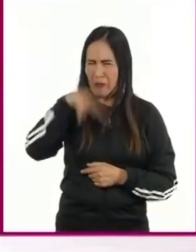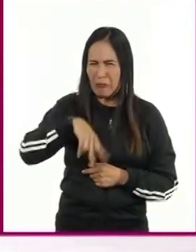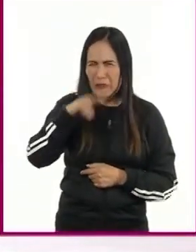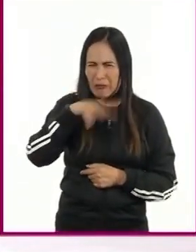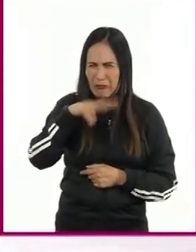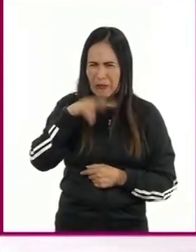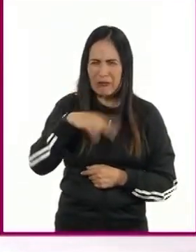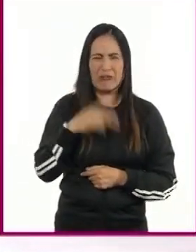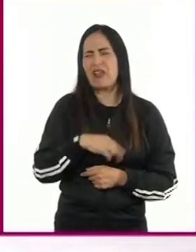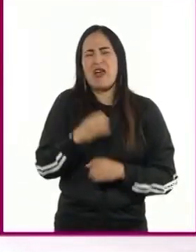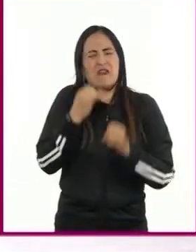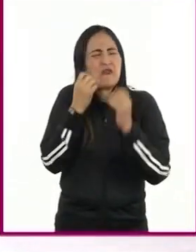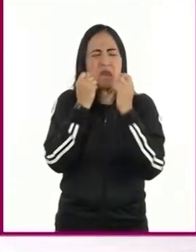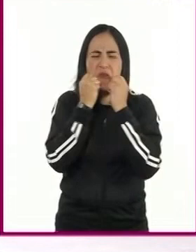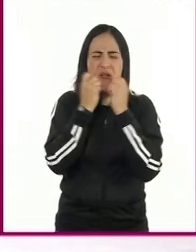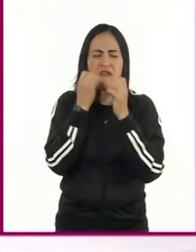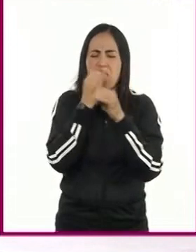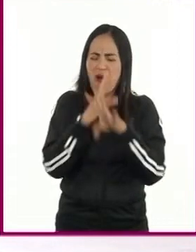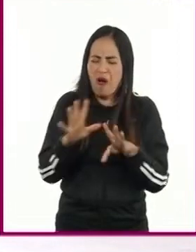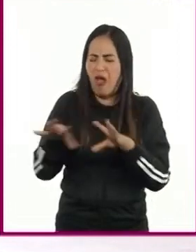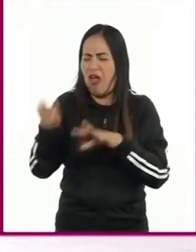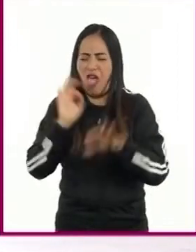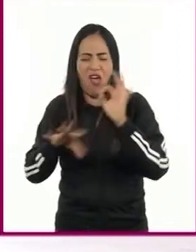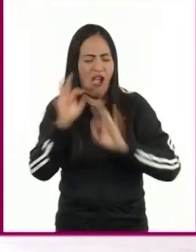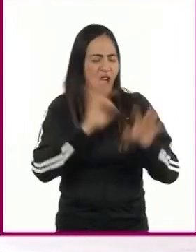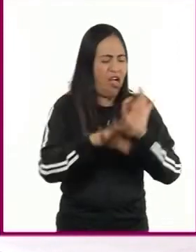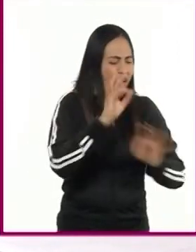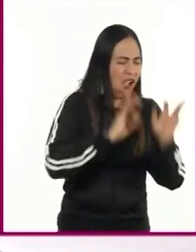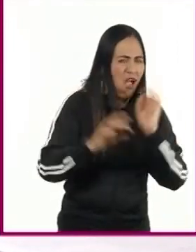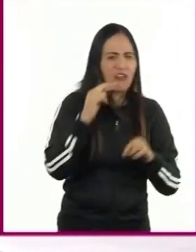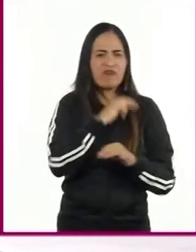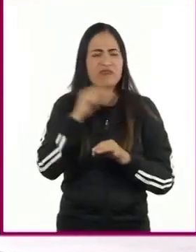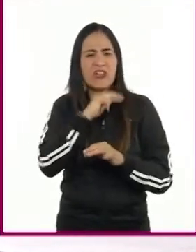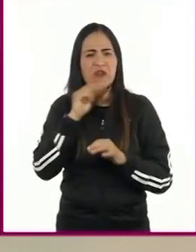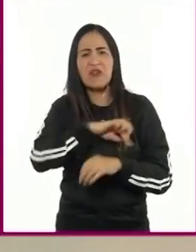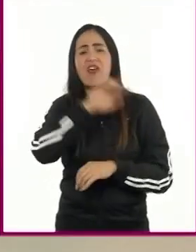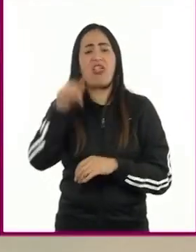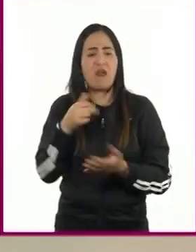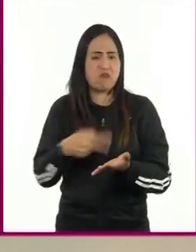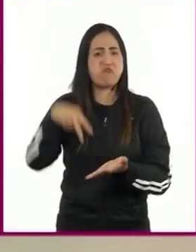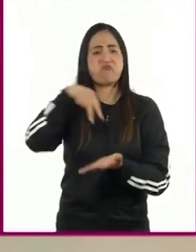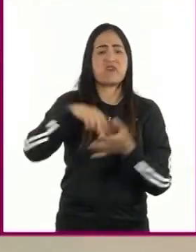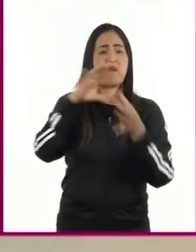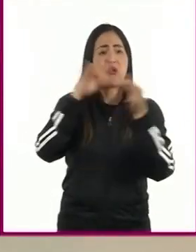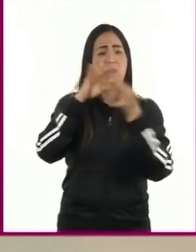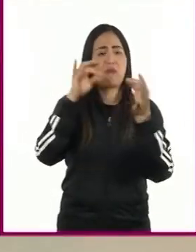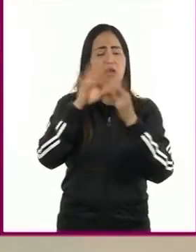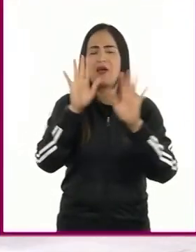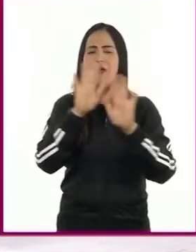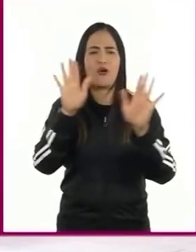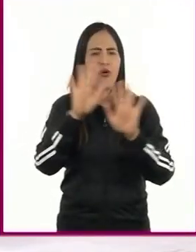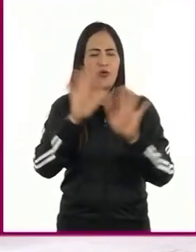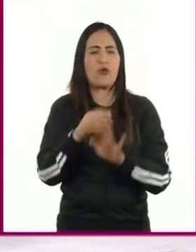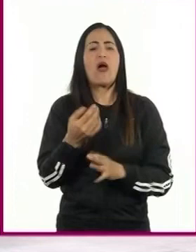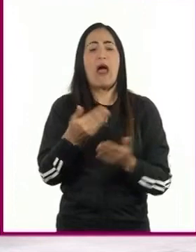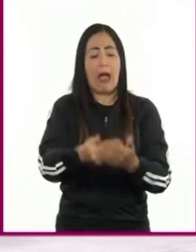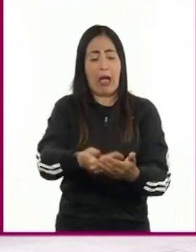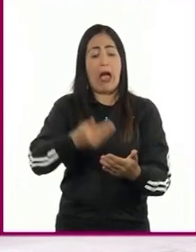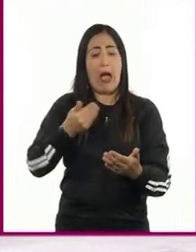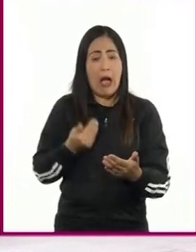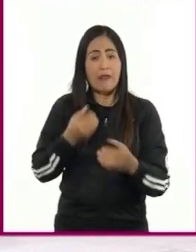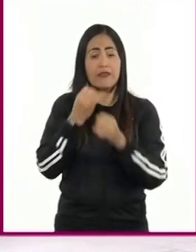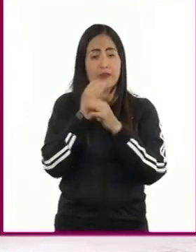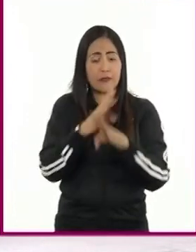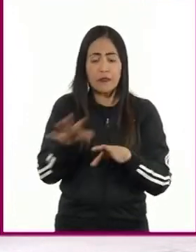basaba conjuntar muchos datos y leerlos rápidamente antes de hablar sobre ellos. Pero ya entiendo que hay que seleccionar la